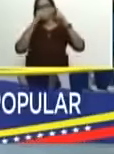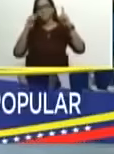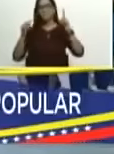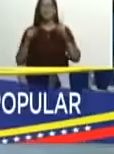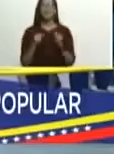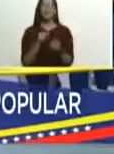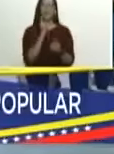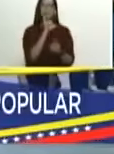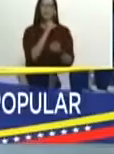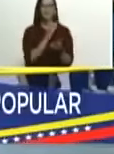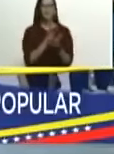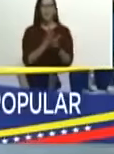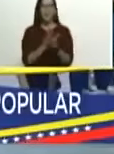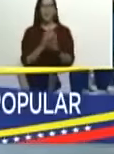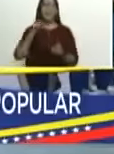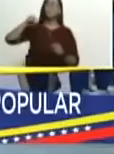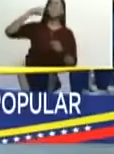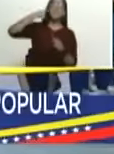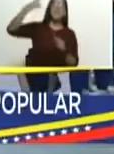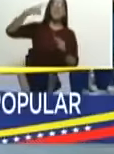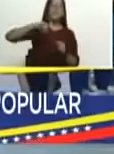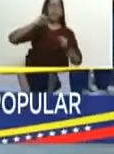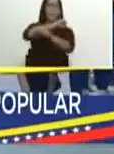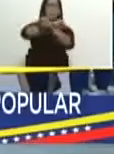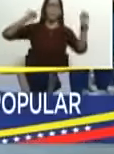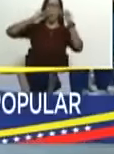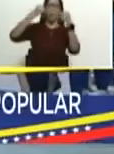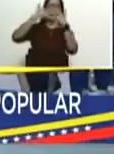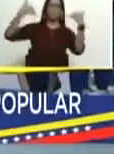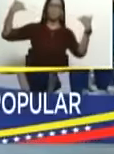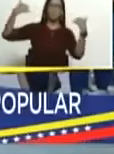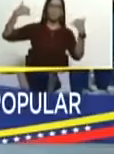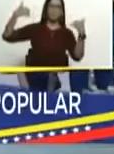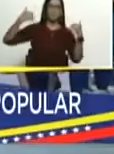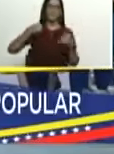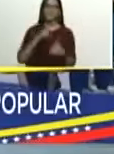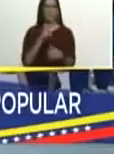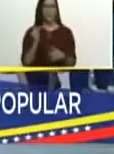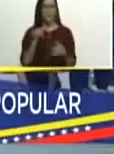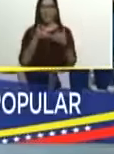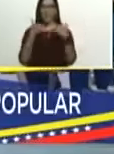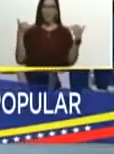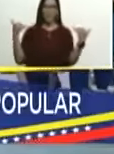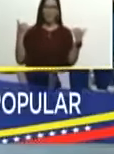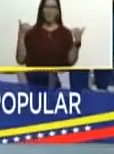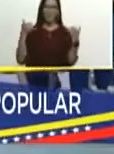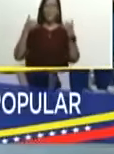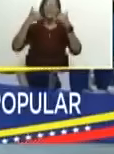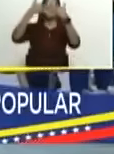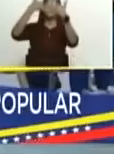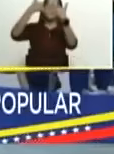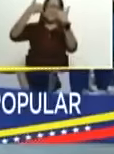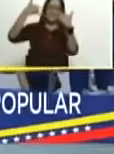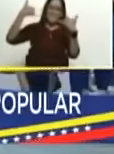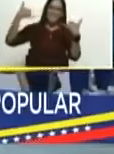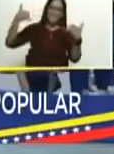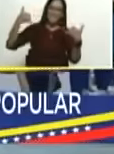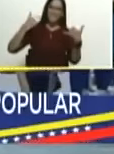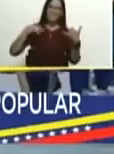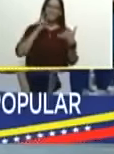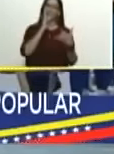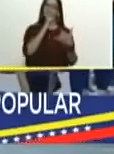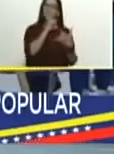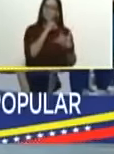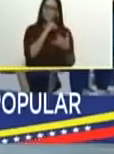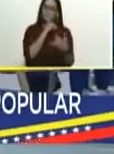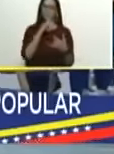le llamamos, mira que se reventó la guaya. No, no es la guaya, es la línea que tiene su nombre y se